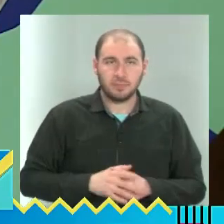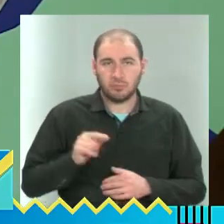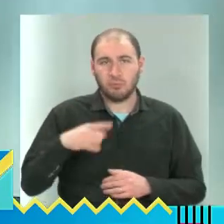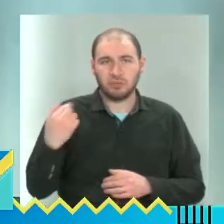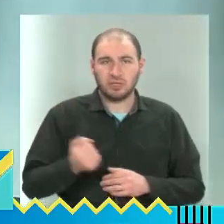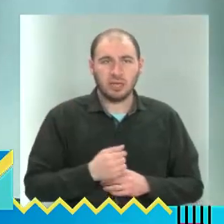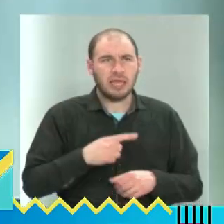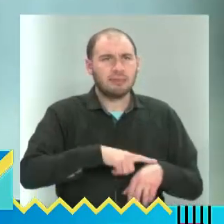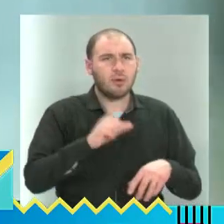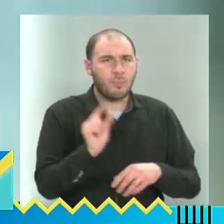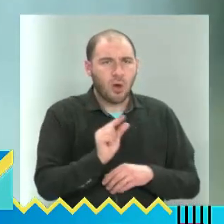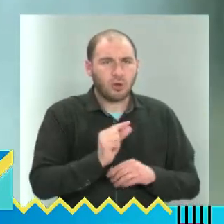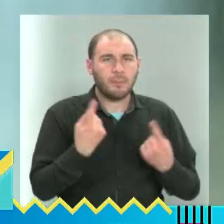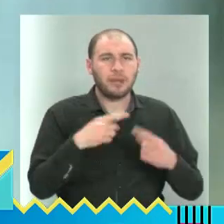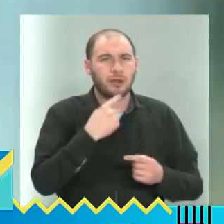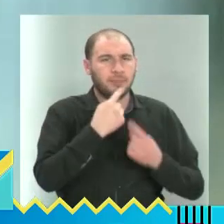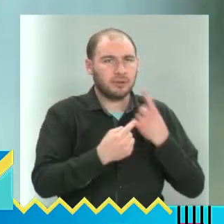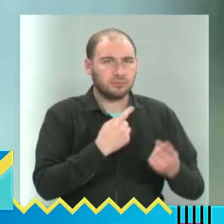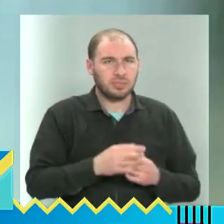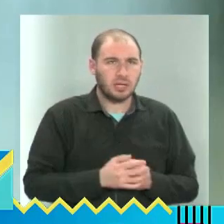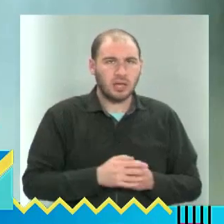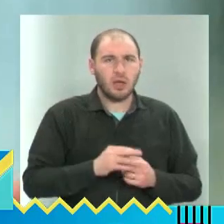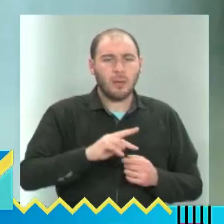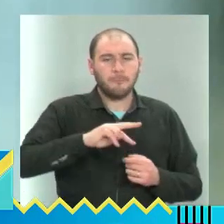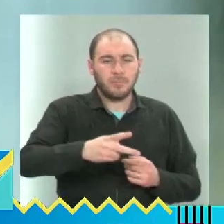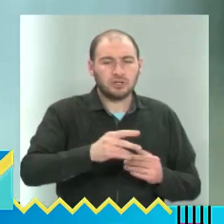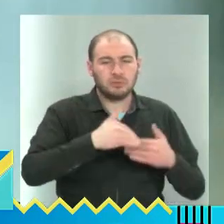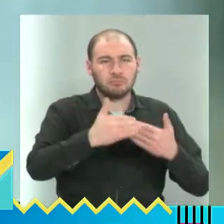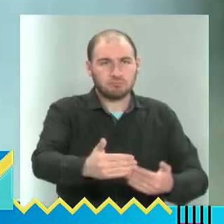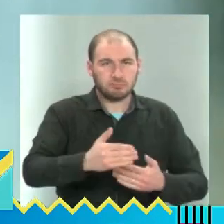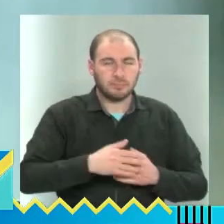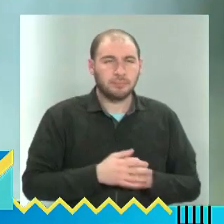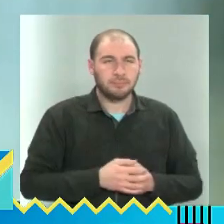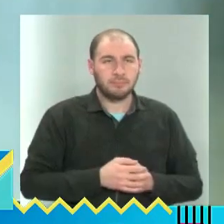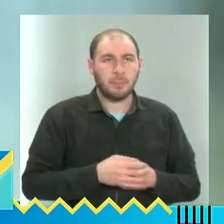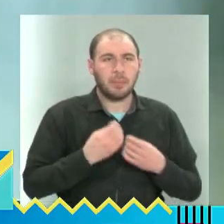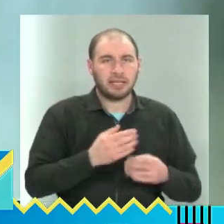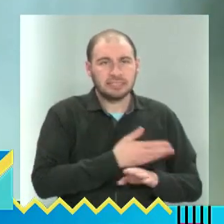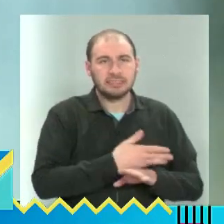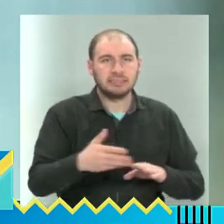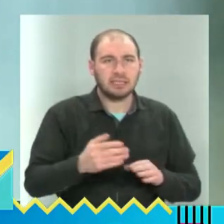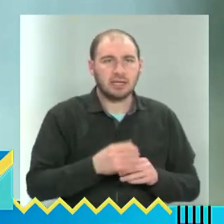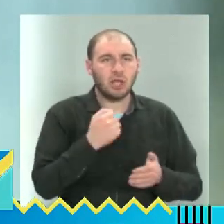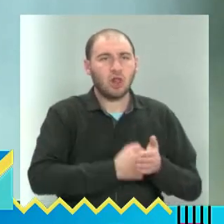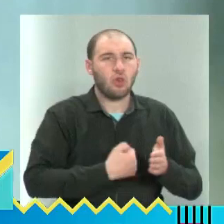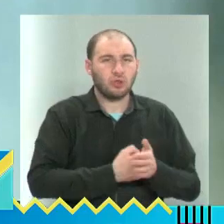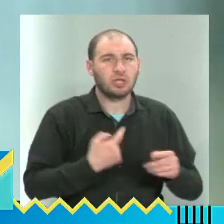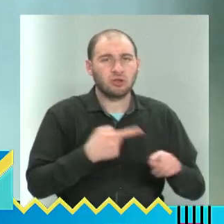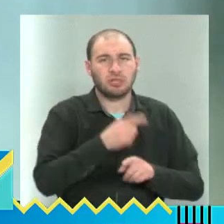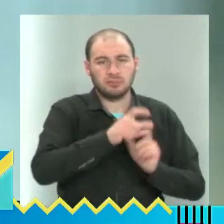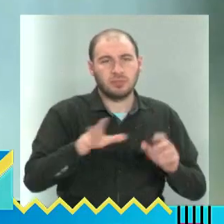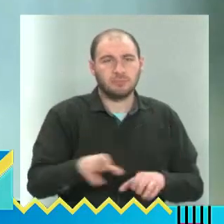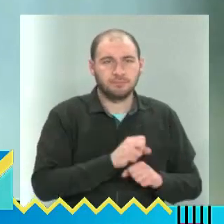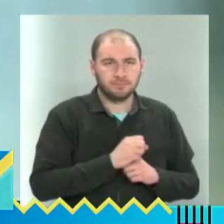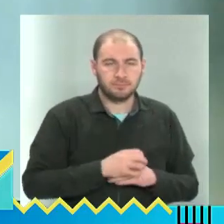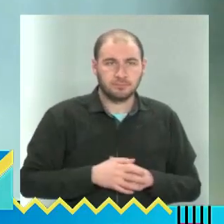importante. Nos queda muy poquito tiempo, pero sí consultarles cuál es el próximo paso a dar para continuar con esta lucha contra la trata de